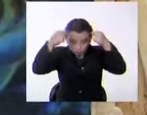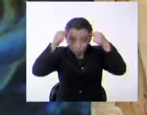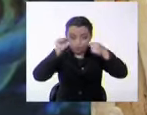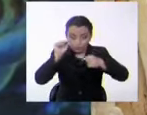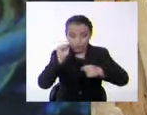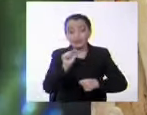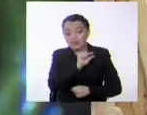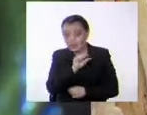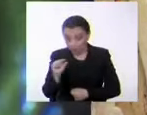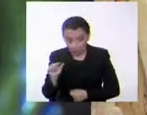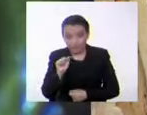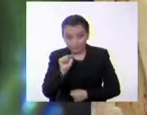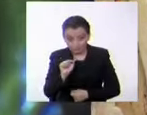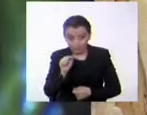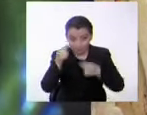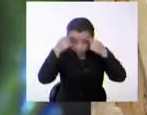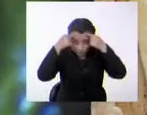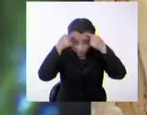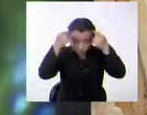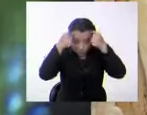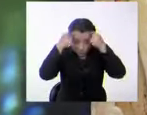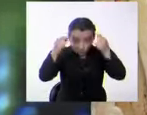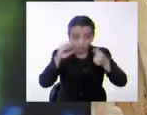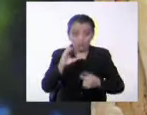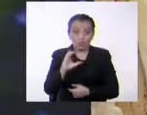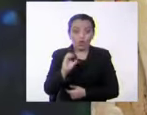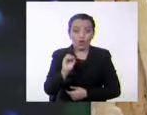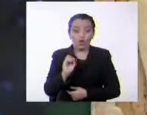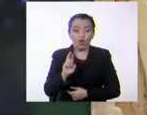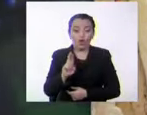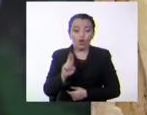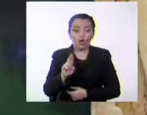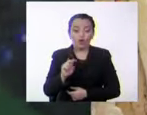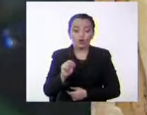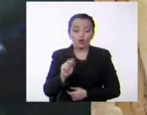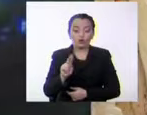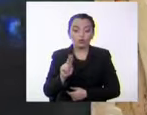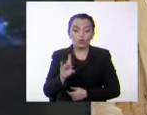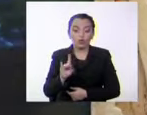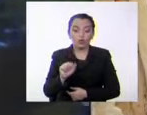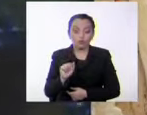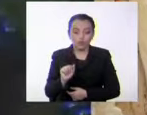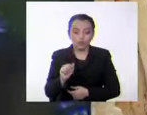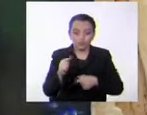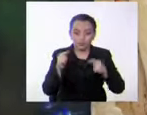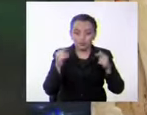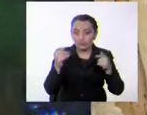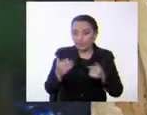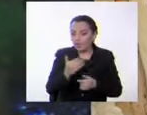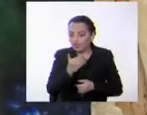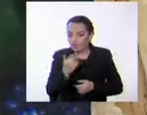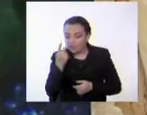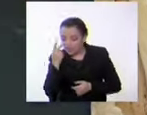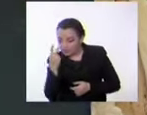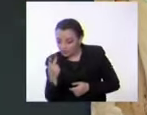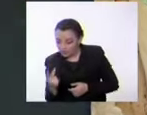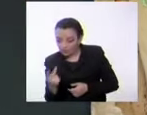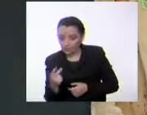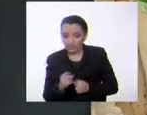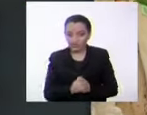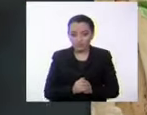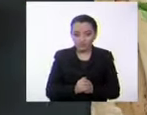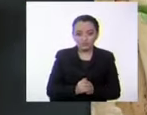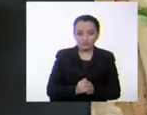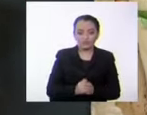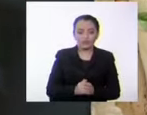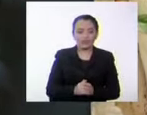cuernos. Excepto por estos cuernitos y sus ojos saltones, el resto de su cuerpo es difícil de ver, pues pasan la mayor parte